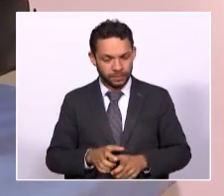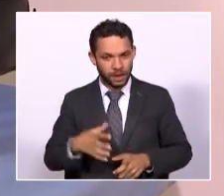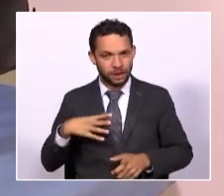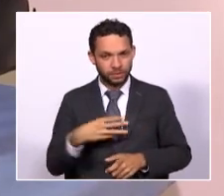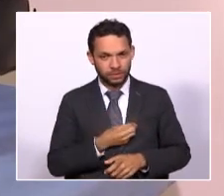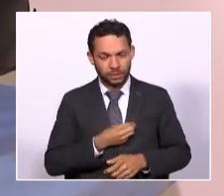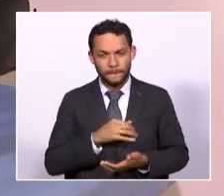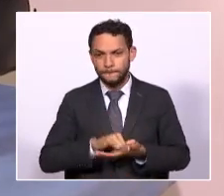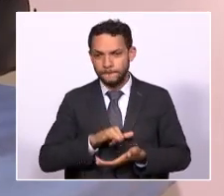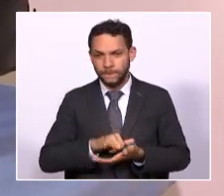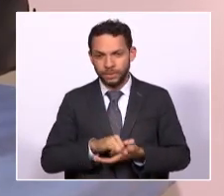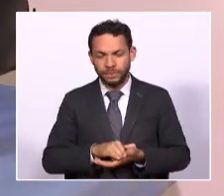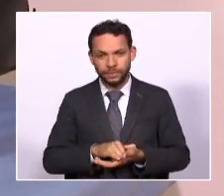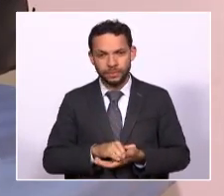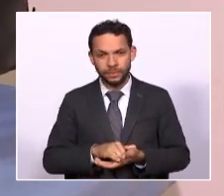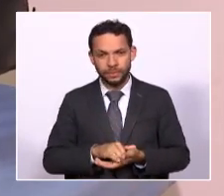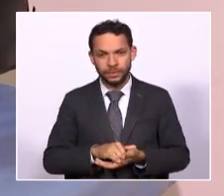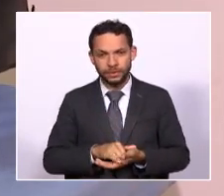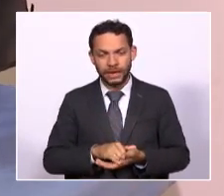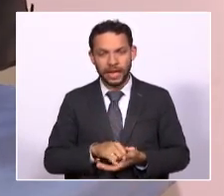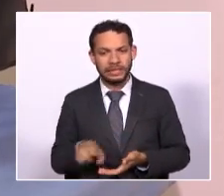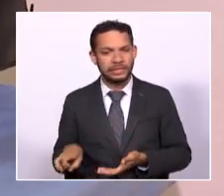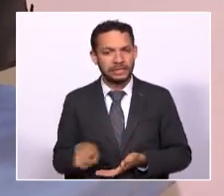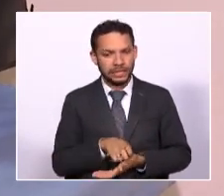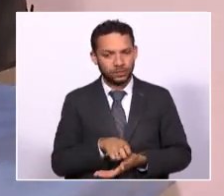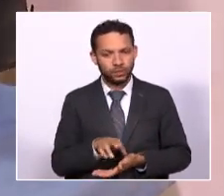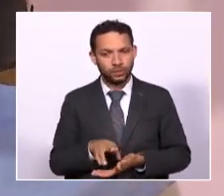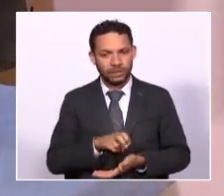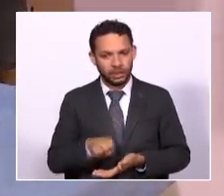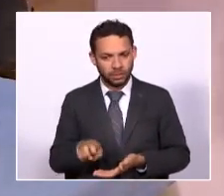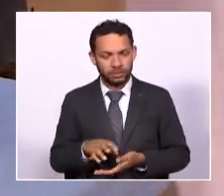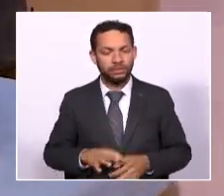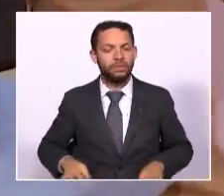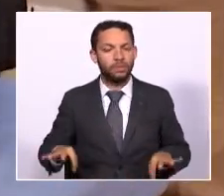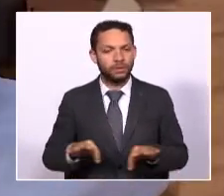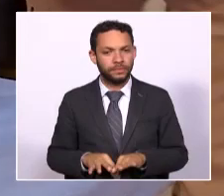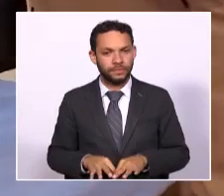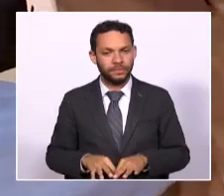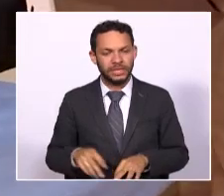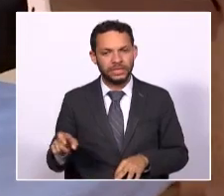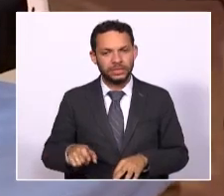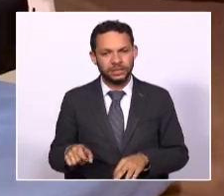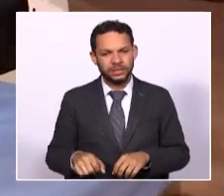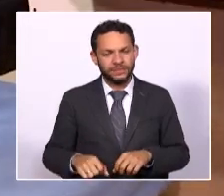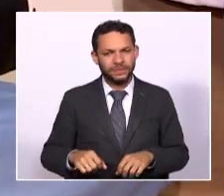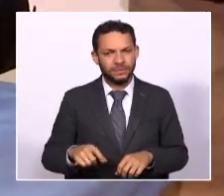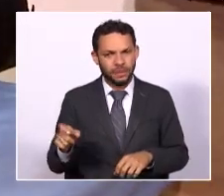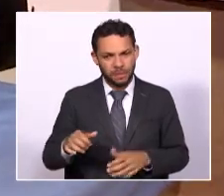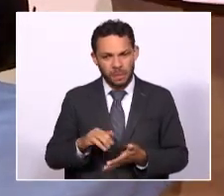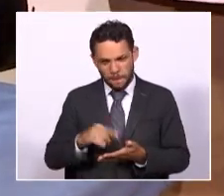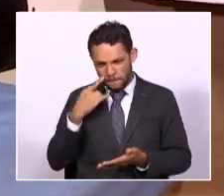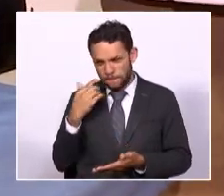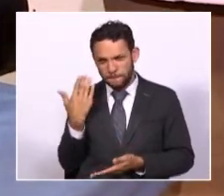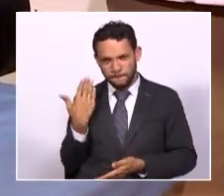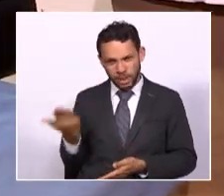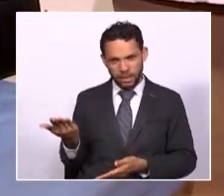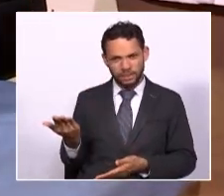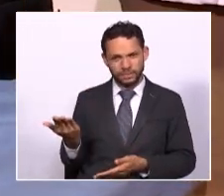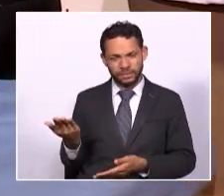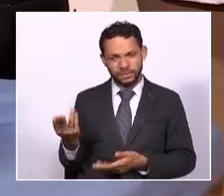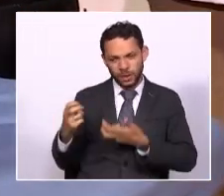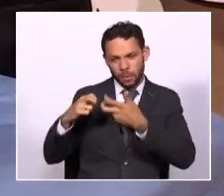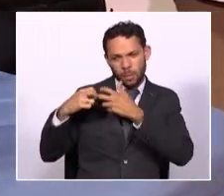vamos con zona dorsal derecha. Le pedimos a José que se sujete los hombros. El objetivo de que él se sujete los hombros es que